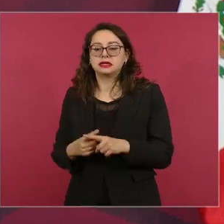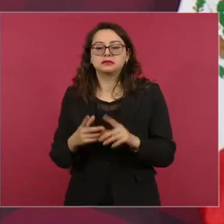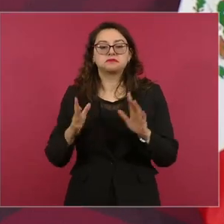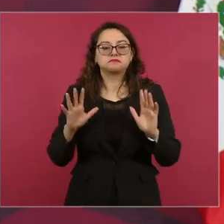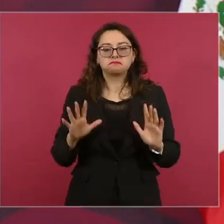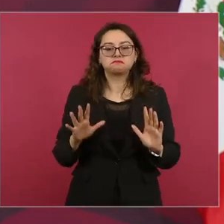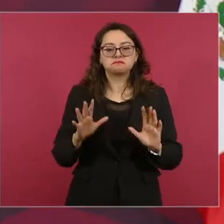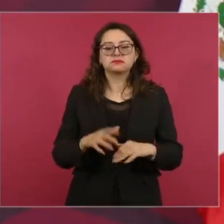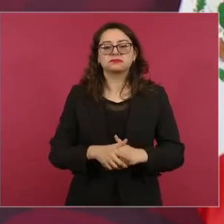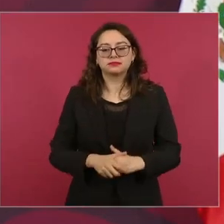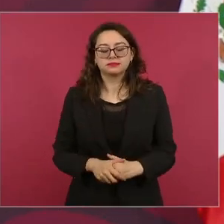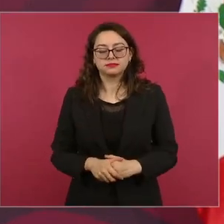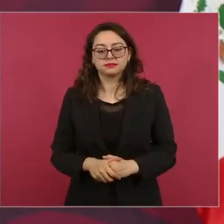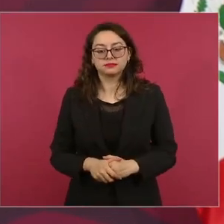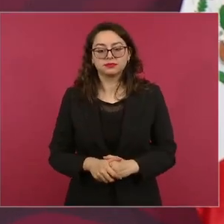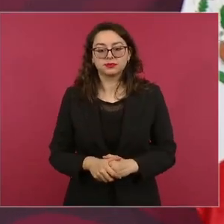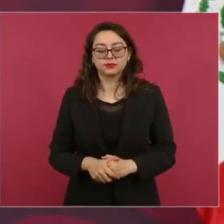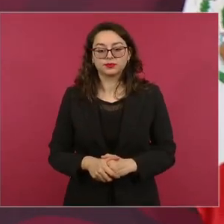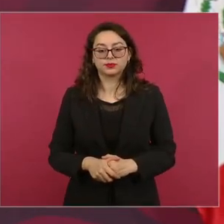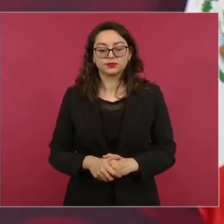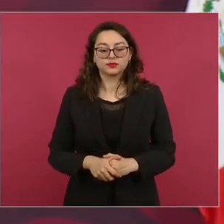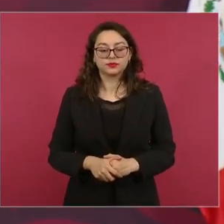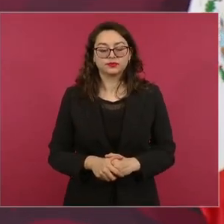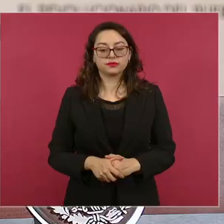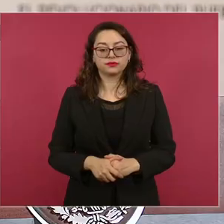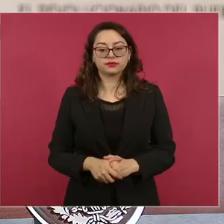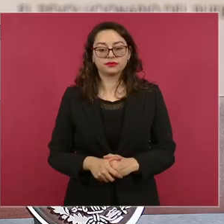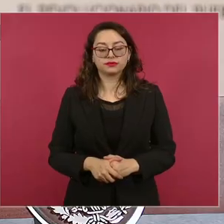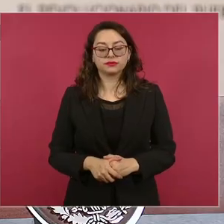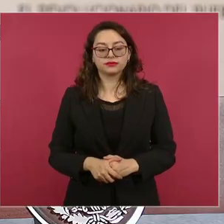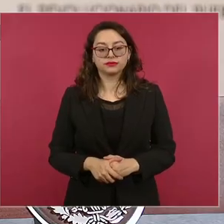Yo lo que pienso es que